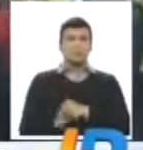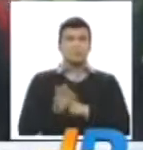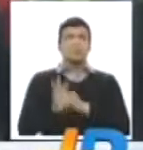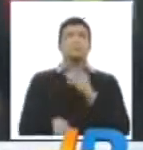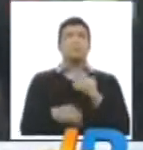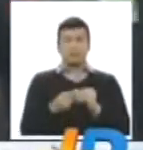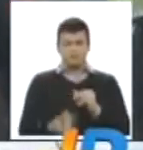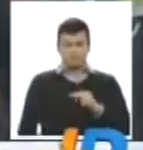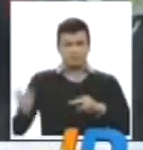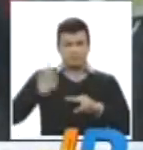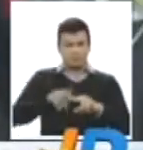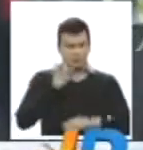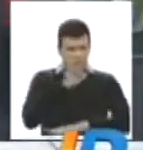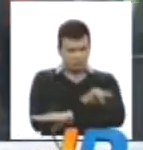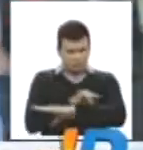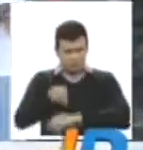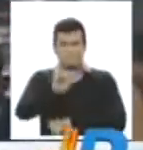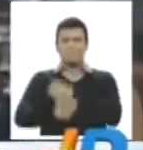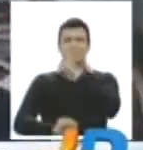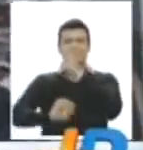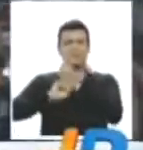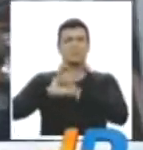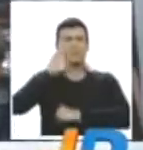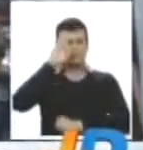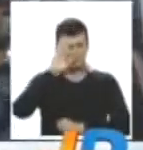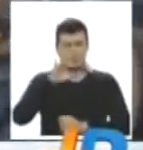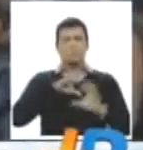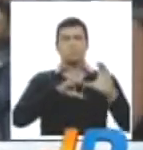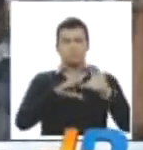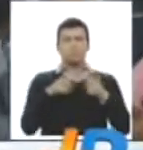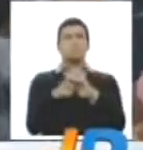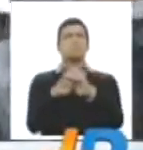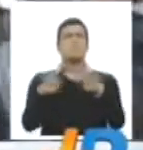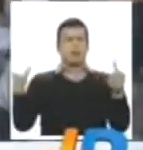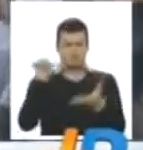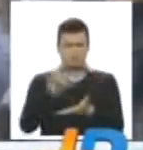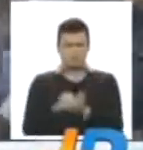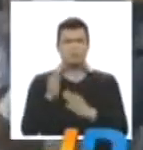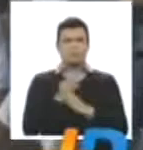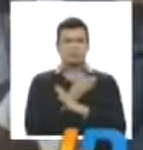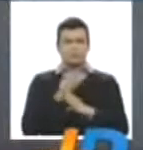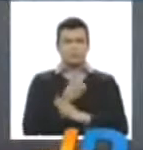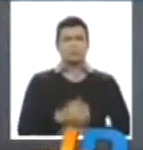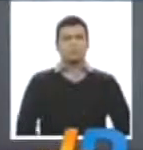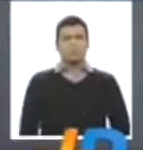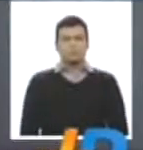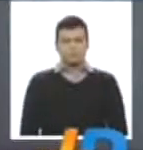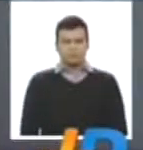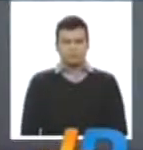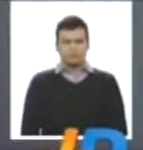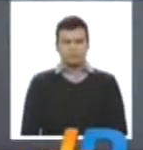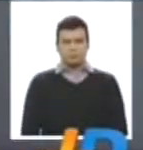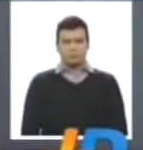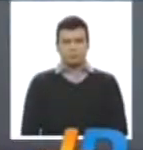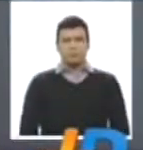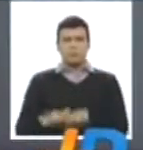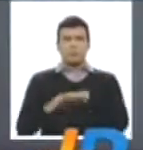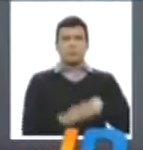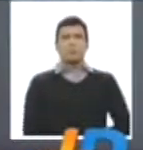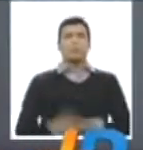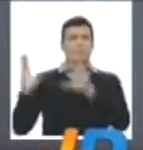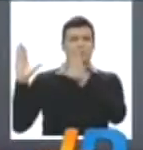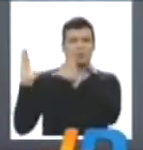de incrementar la vigilancia con más policías en las estaciones donde son recurrentes estos hechos. Y en Popayán, las